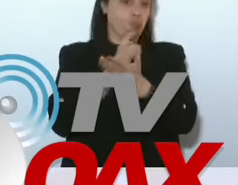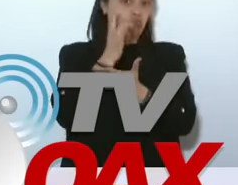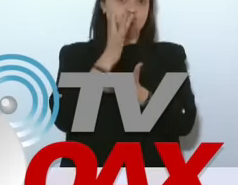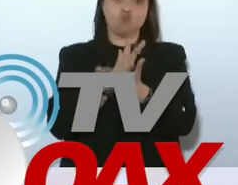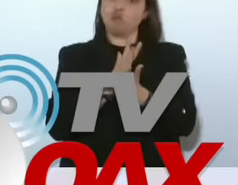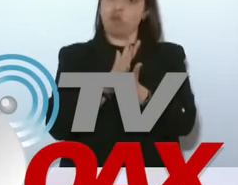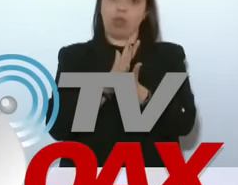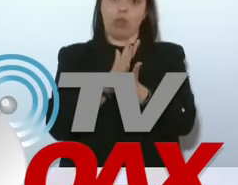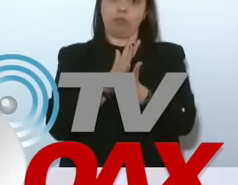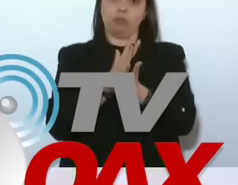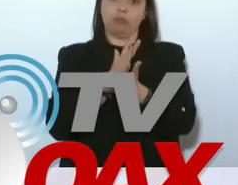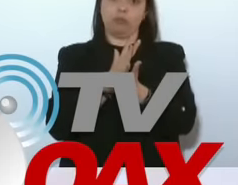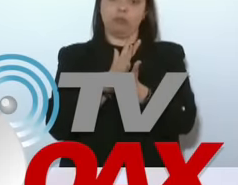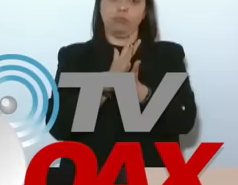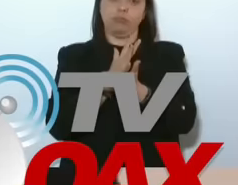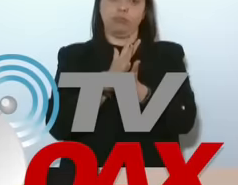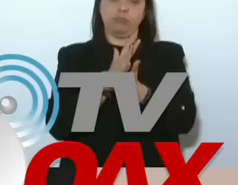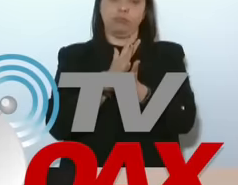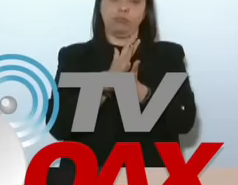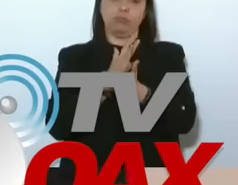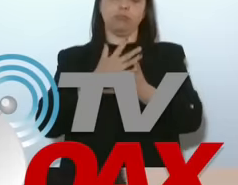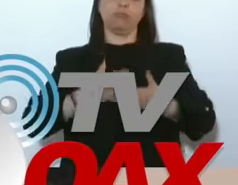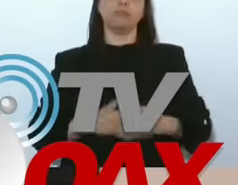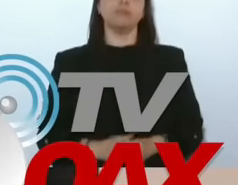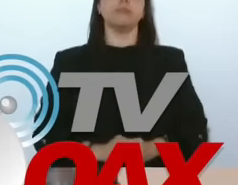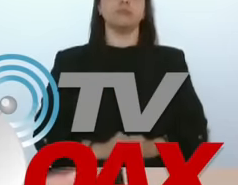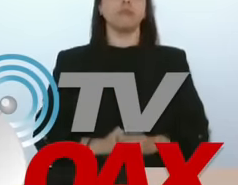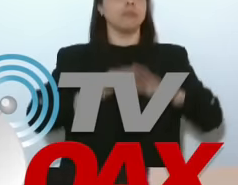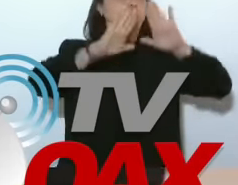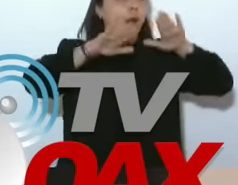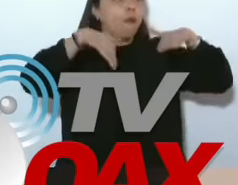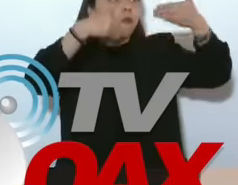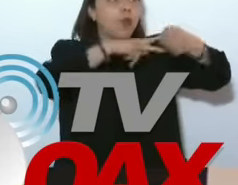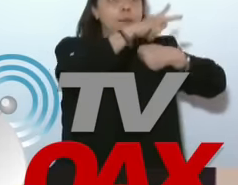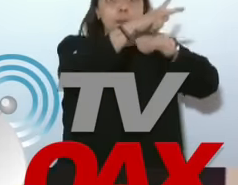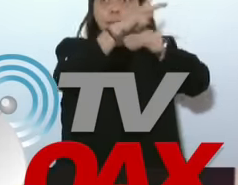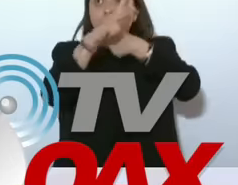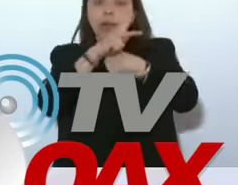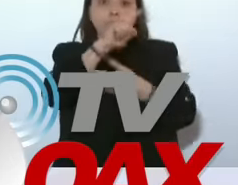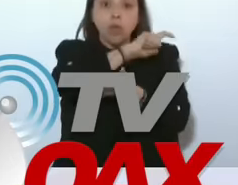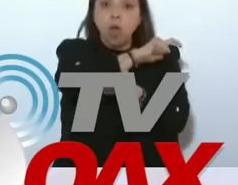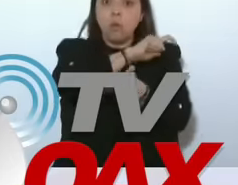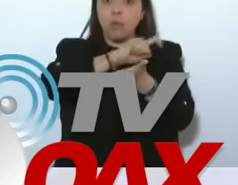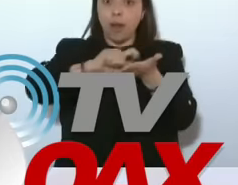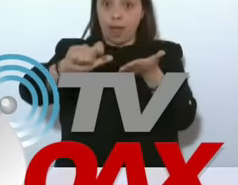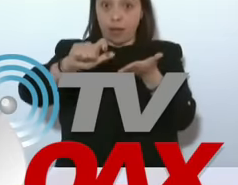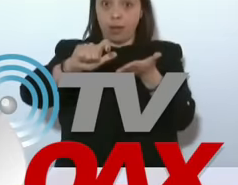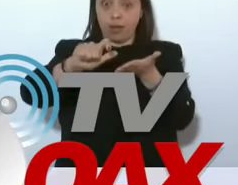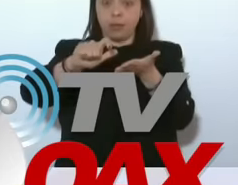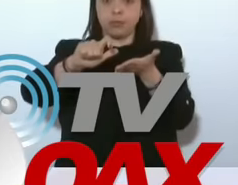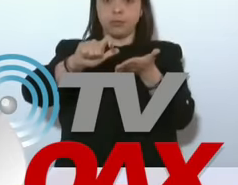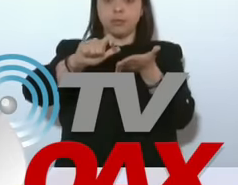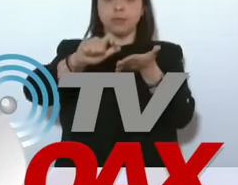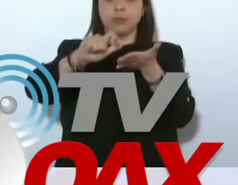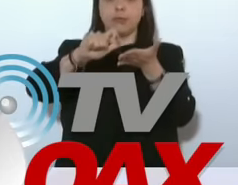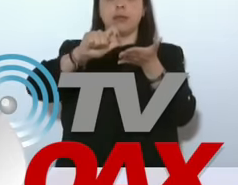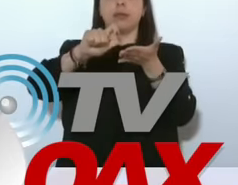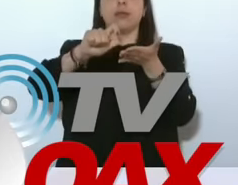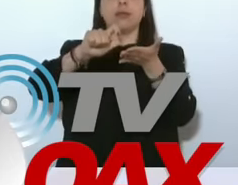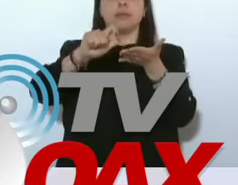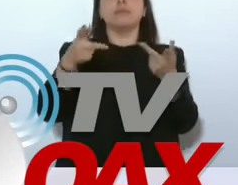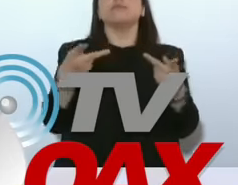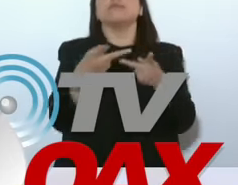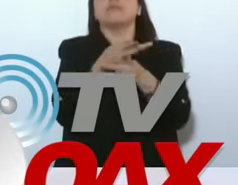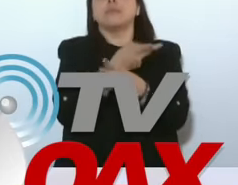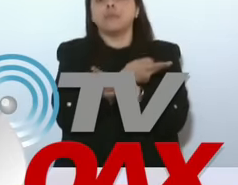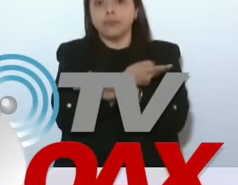Al comprar los medicamentos afuera, pues teníamos la